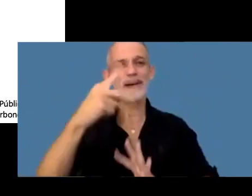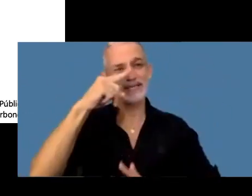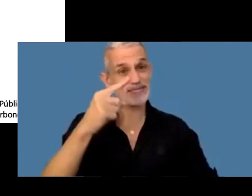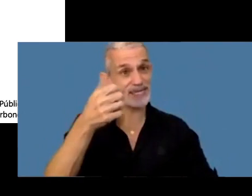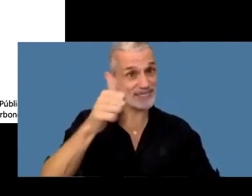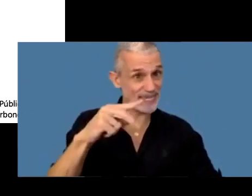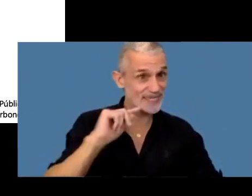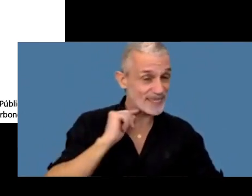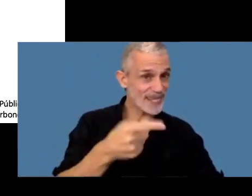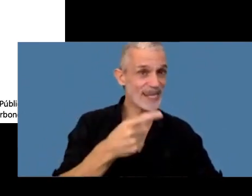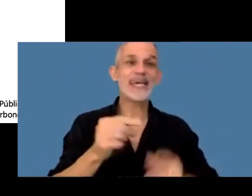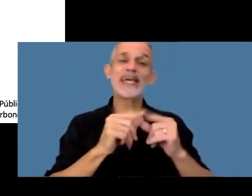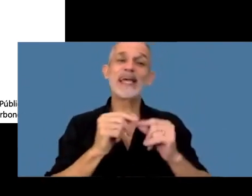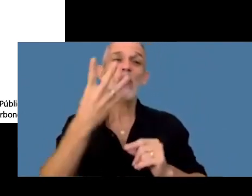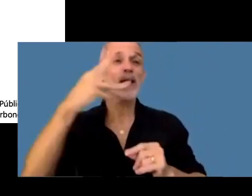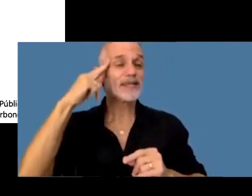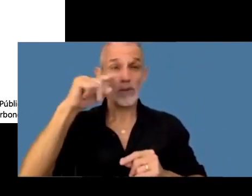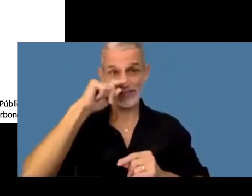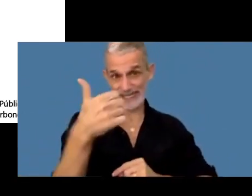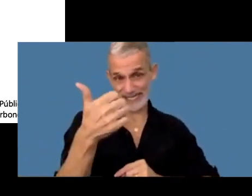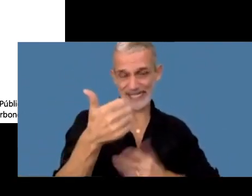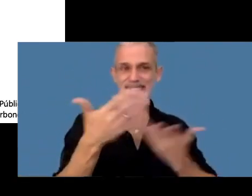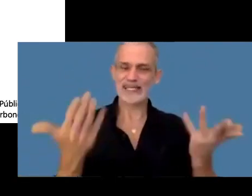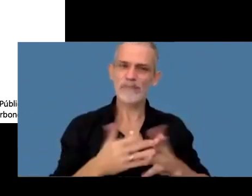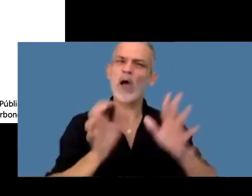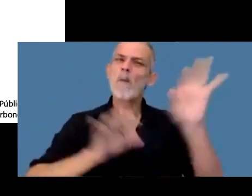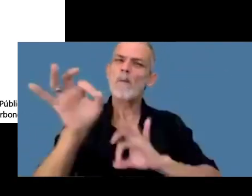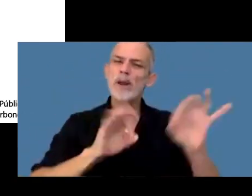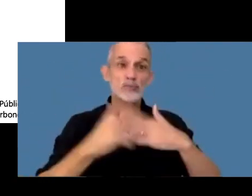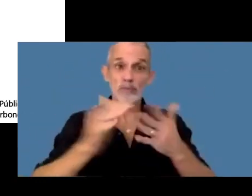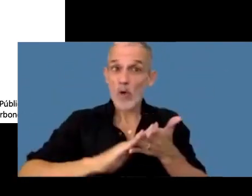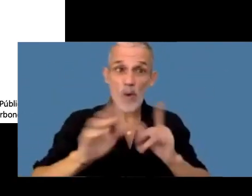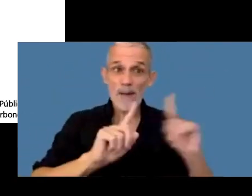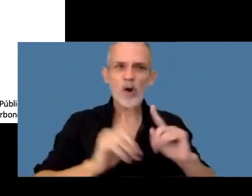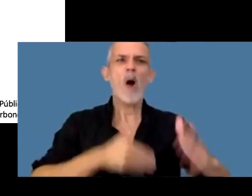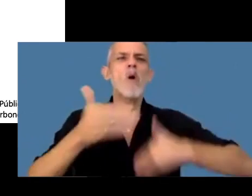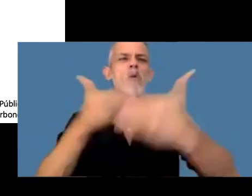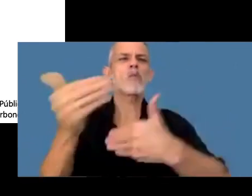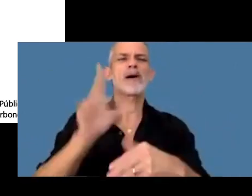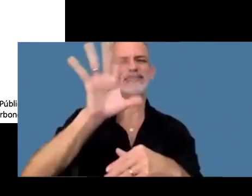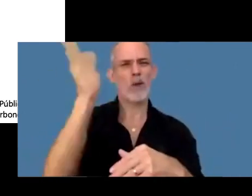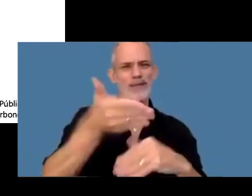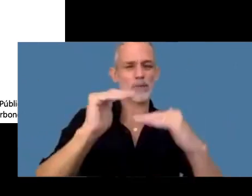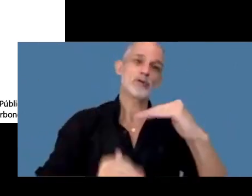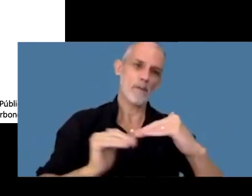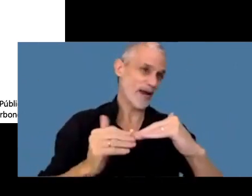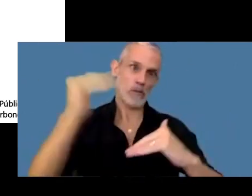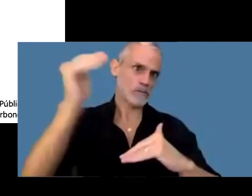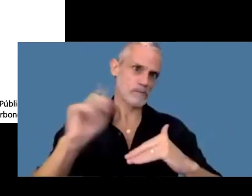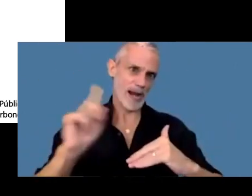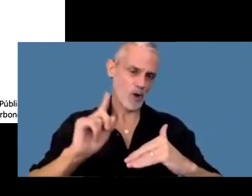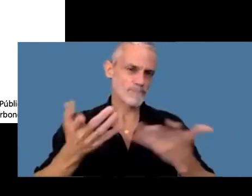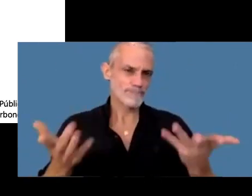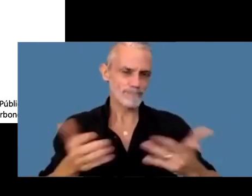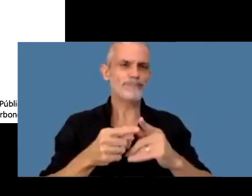la 4976. Los proyectos tienen que tener, si no son nuevos, tienen que tener un grado de avance inferior al 50%, normas aplicables expuestas